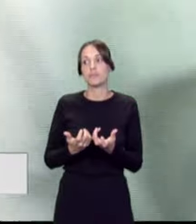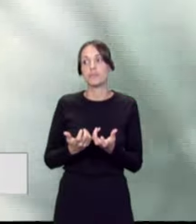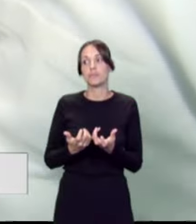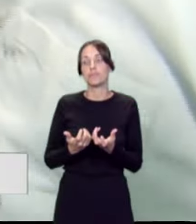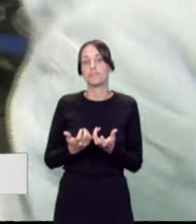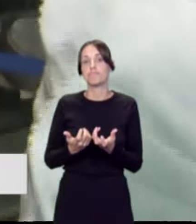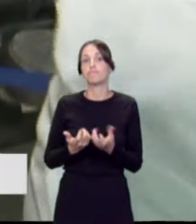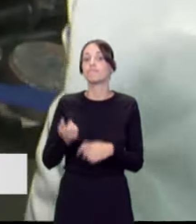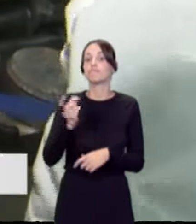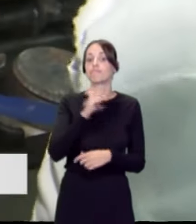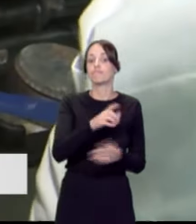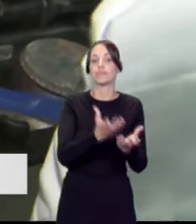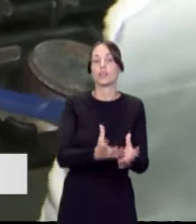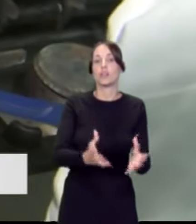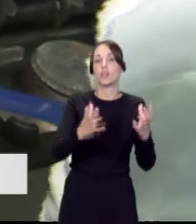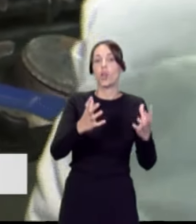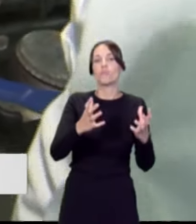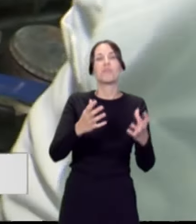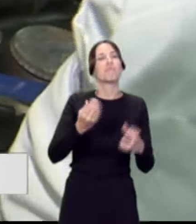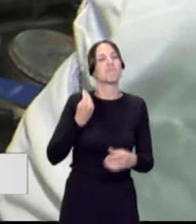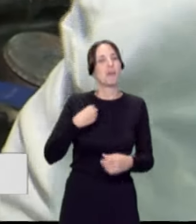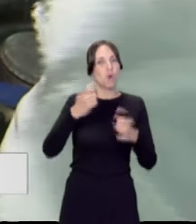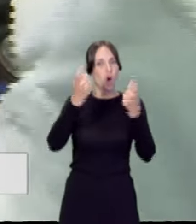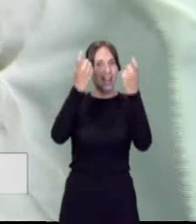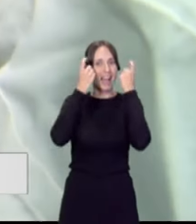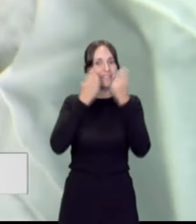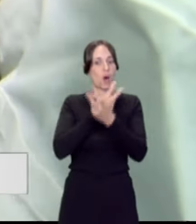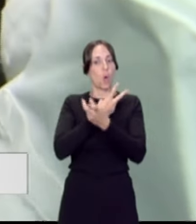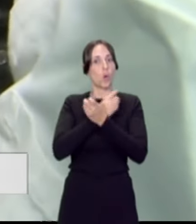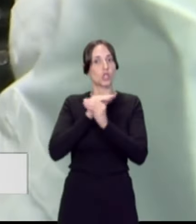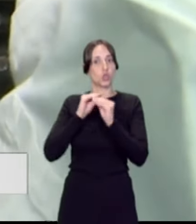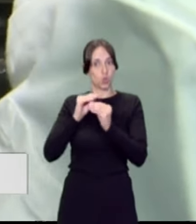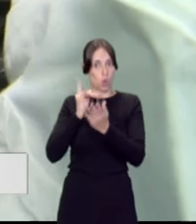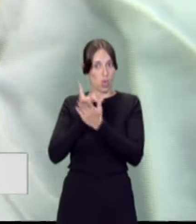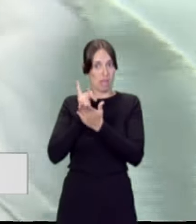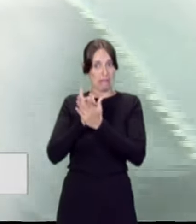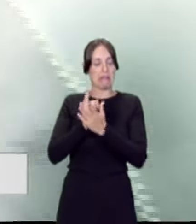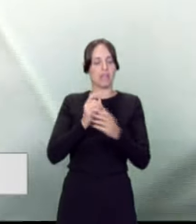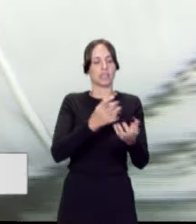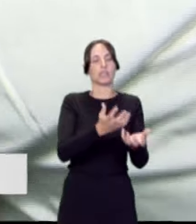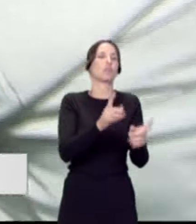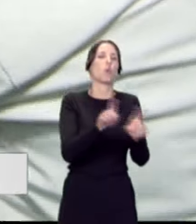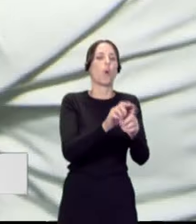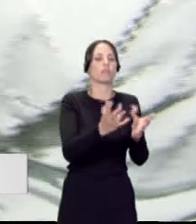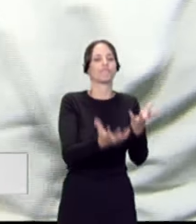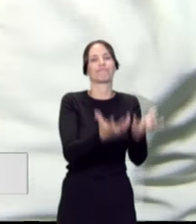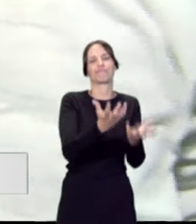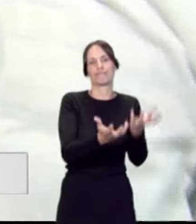Y aquí tenemos un fondo de los huesos de la carne de la cabra. Se lo botamos aquí.